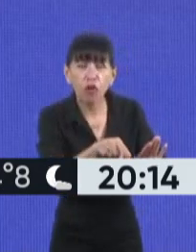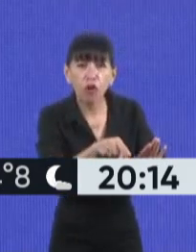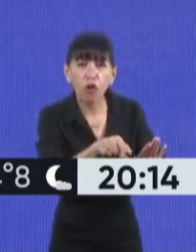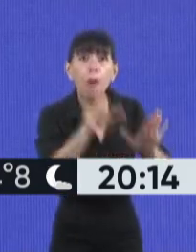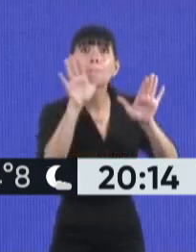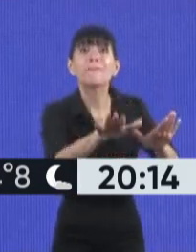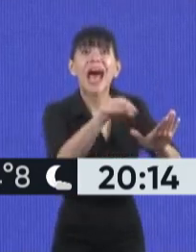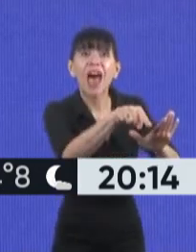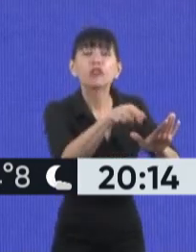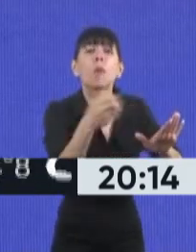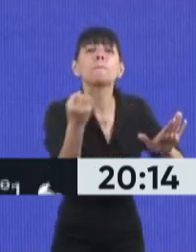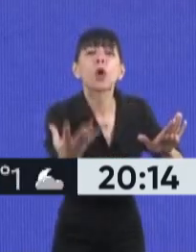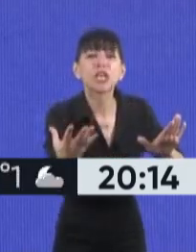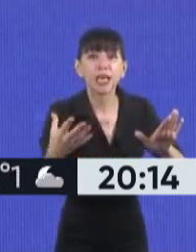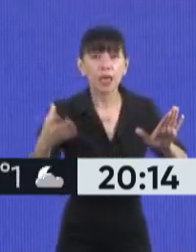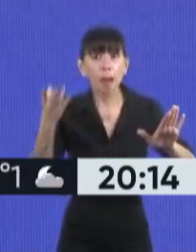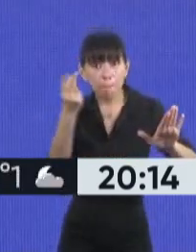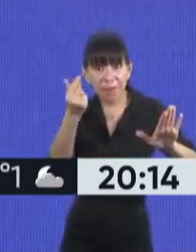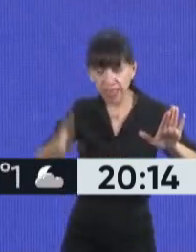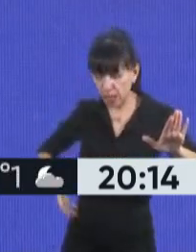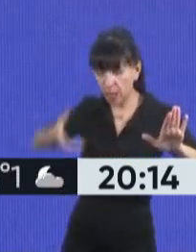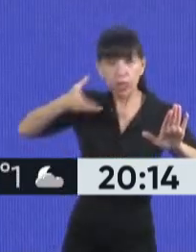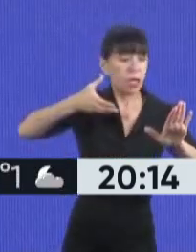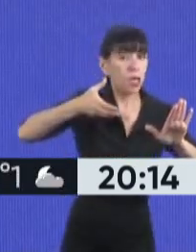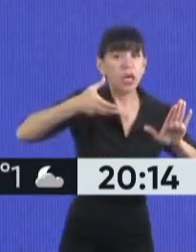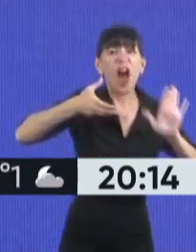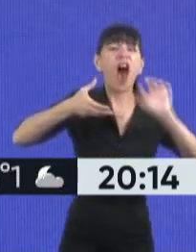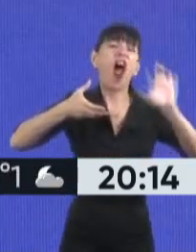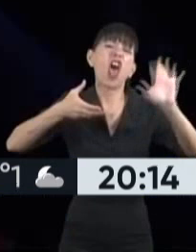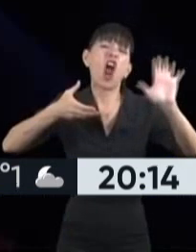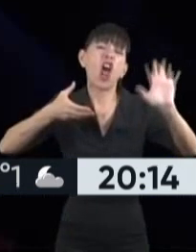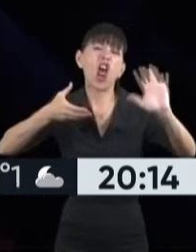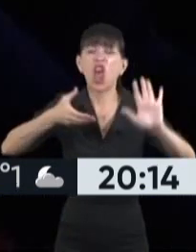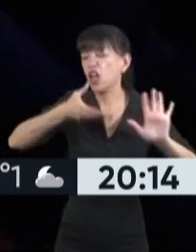estaban destinados a esa obra se usaron para hacer el Paseo del Bajo en Puerto Madero.